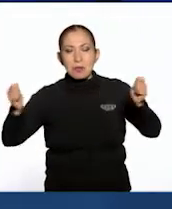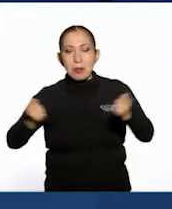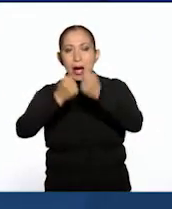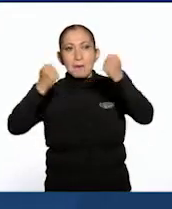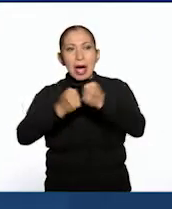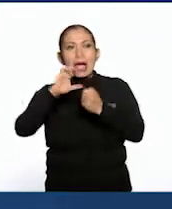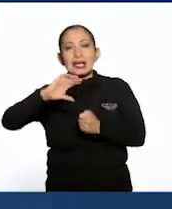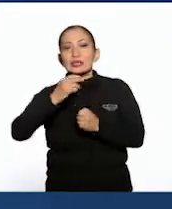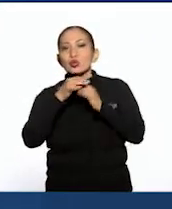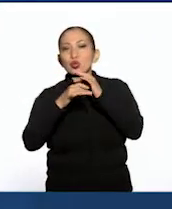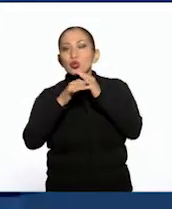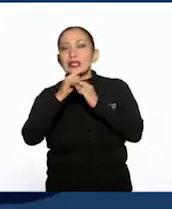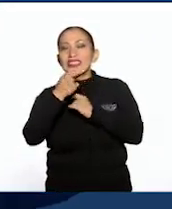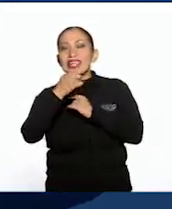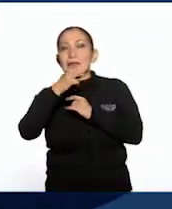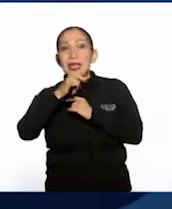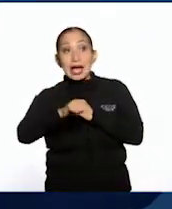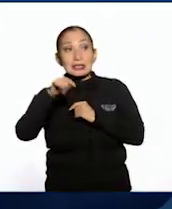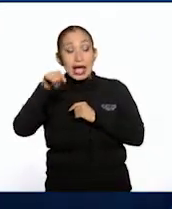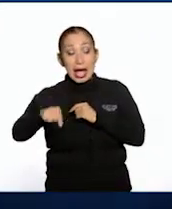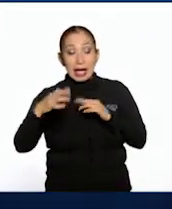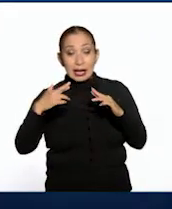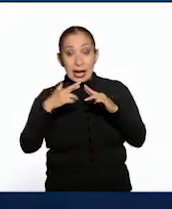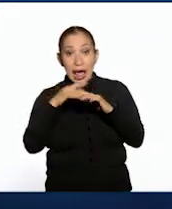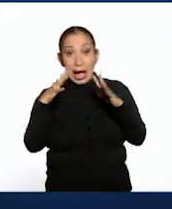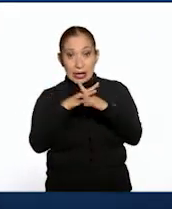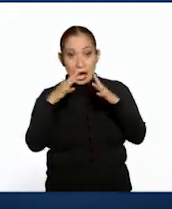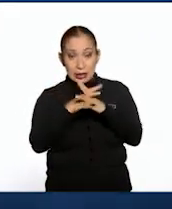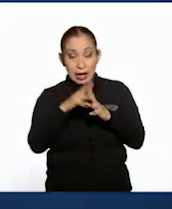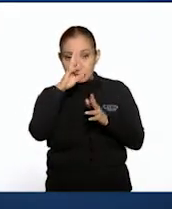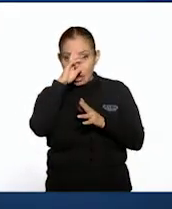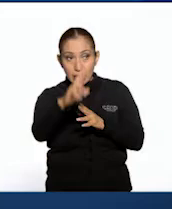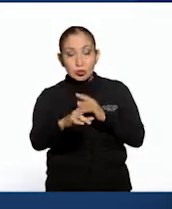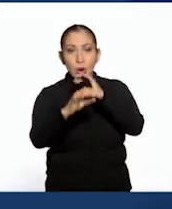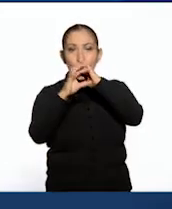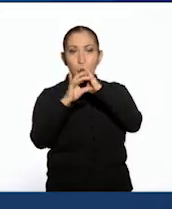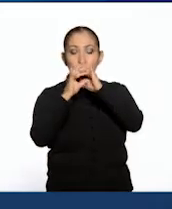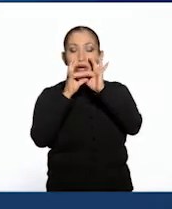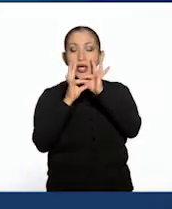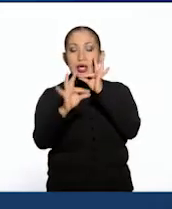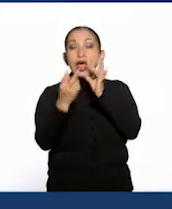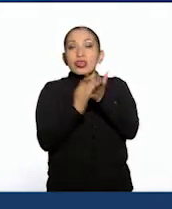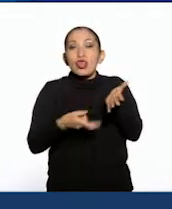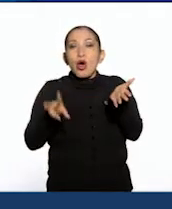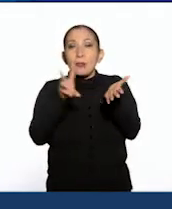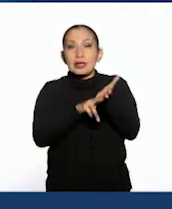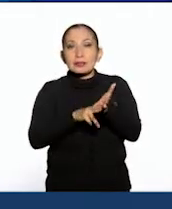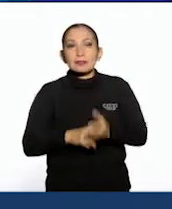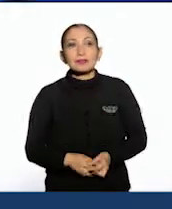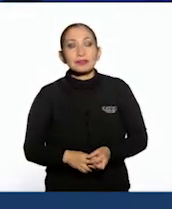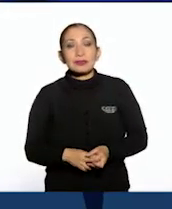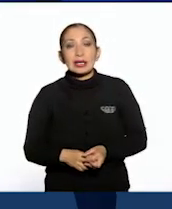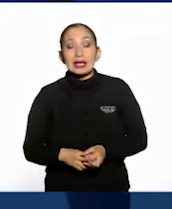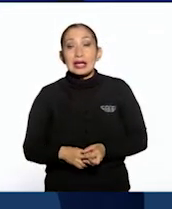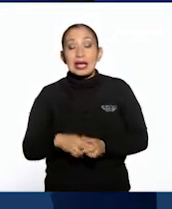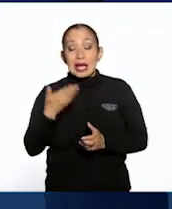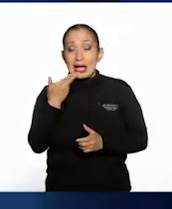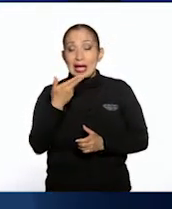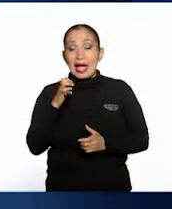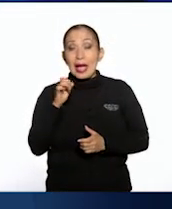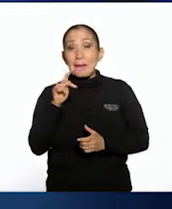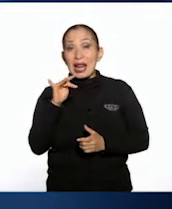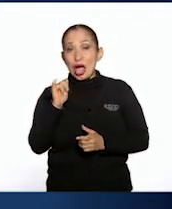y chirimías. En los rituales relacionados con la guerra se usaban trompetas y flautas dobles. Los hebreos atribuían